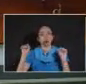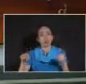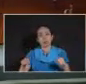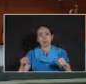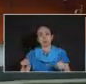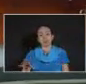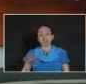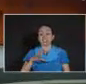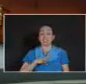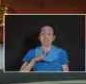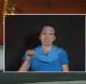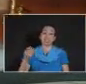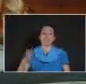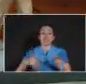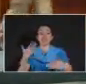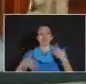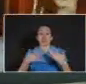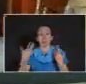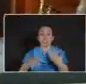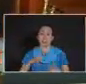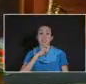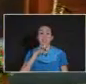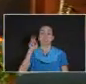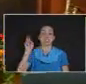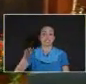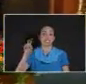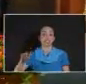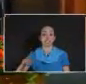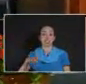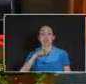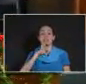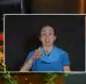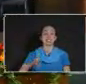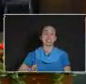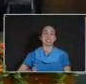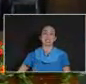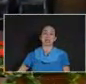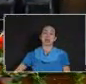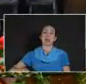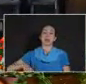que fluir, es necesario, es imprescindible